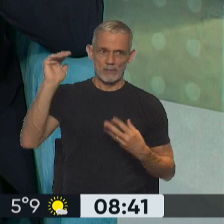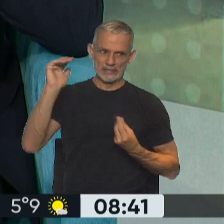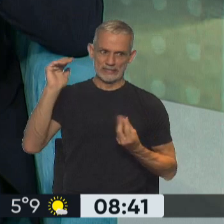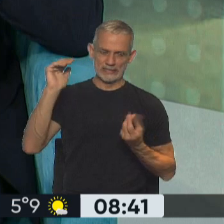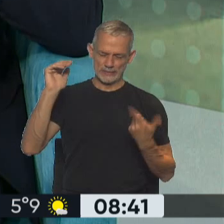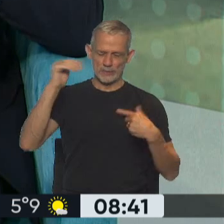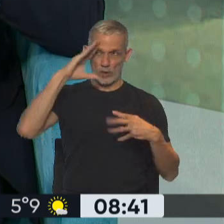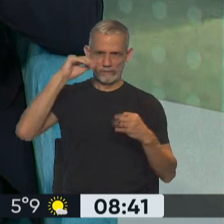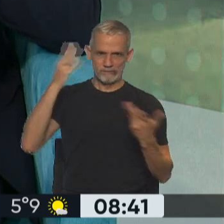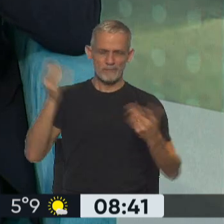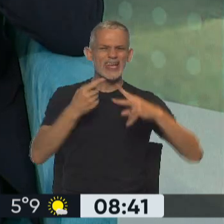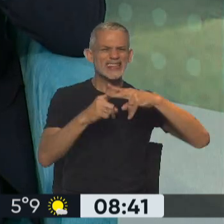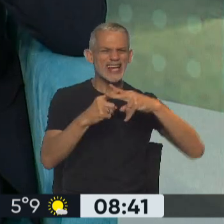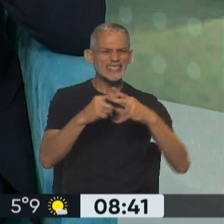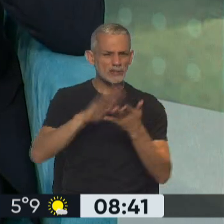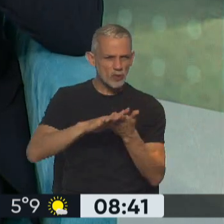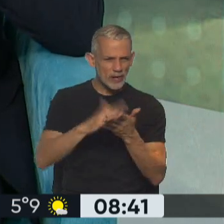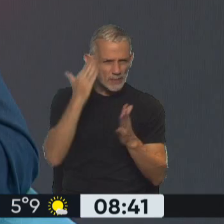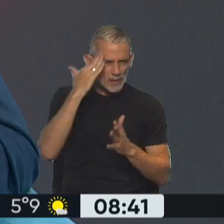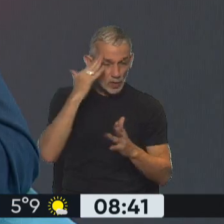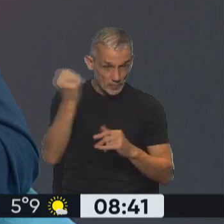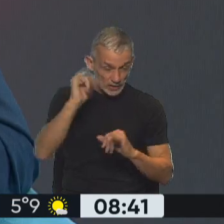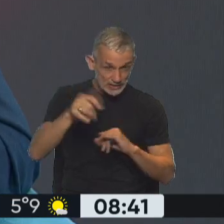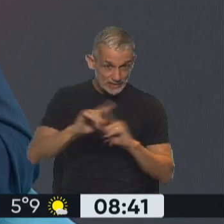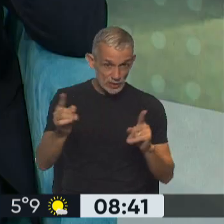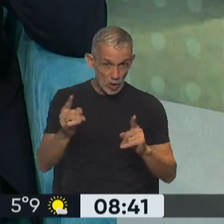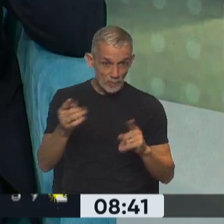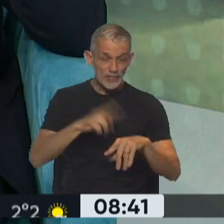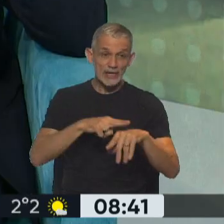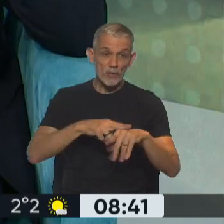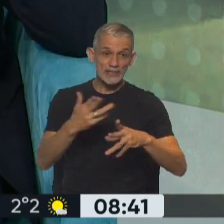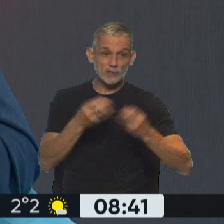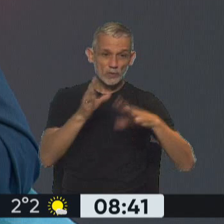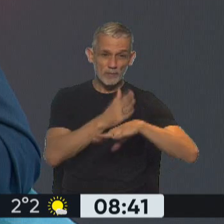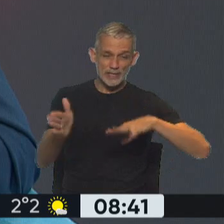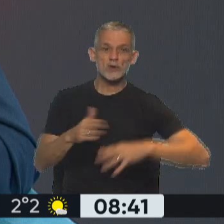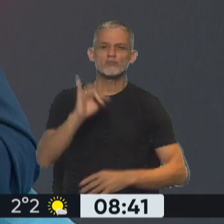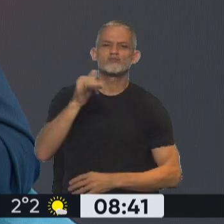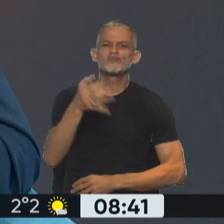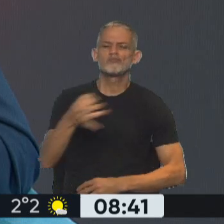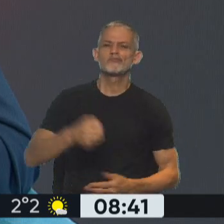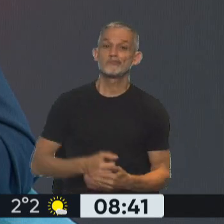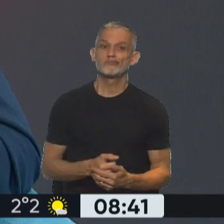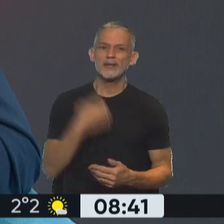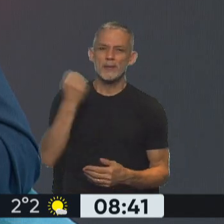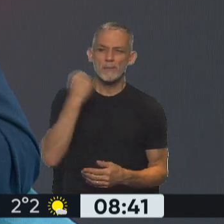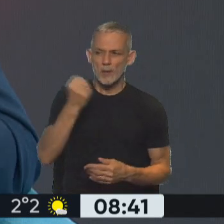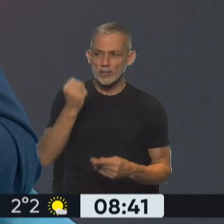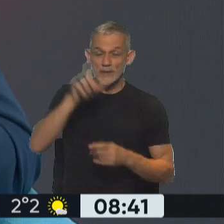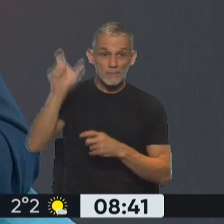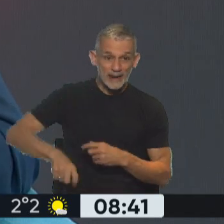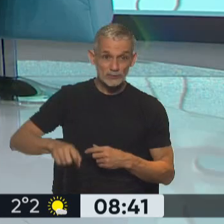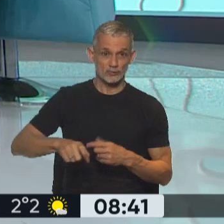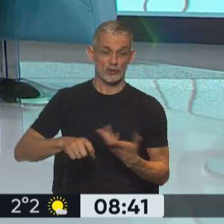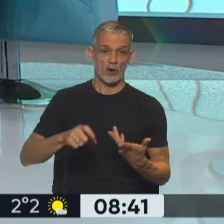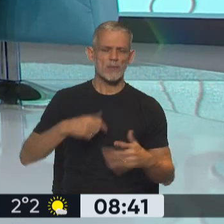edad. ¿Y los talleres de la memoria son importantes o no? Esto que se recomienda mucho, ¿no?, en el comienzo de la enfermedad. Sí, la realidad es que sí. Es muy importante que la persona, como